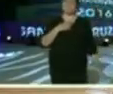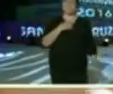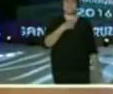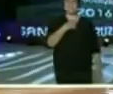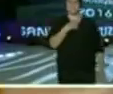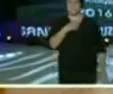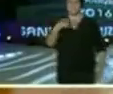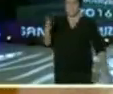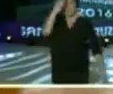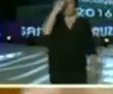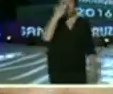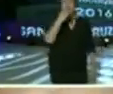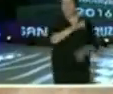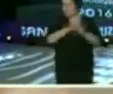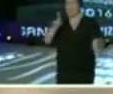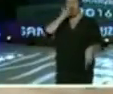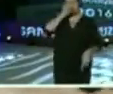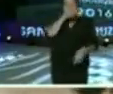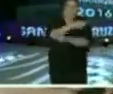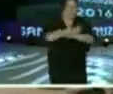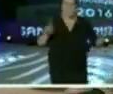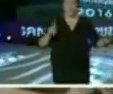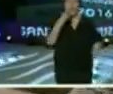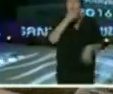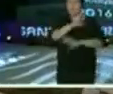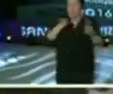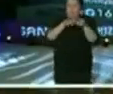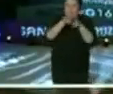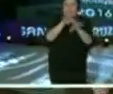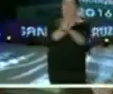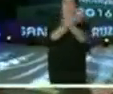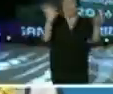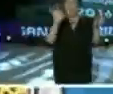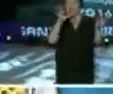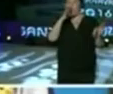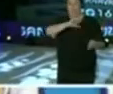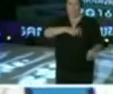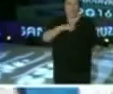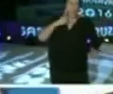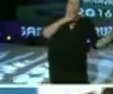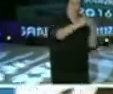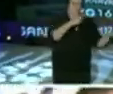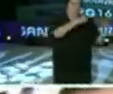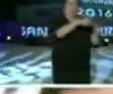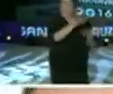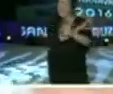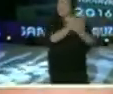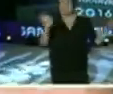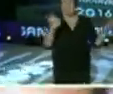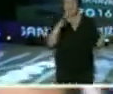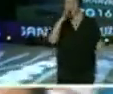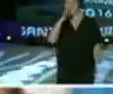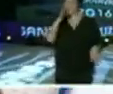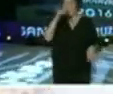Ni en Facebook, tampoco en Twitter, mejor que no critiques contra la policía. Si lo grabas